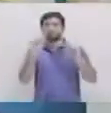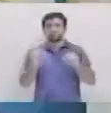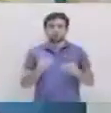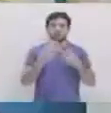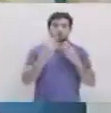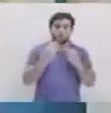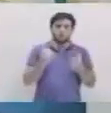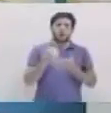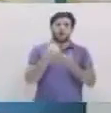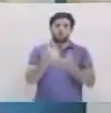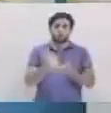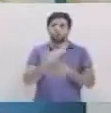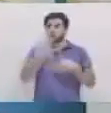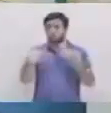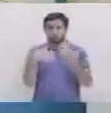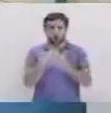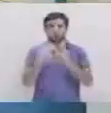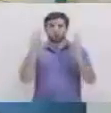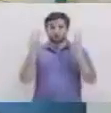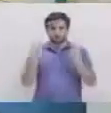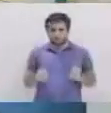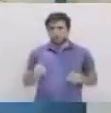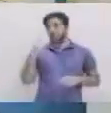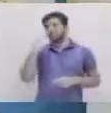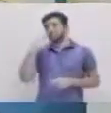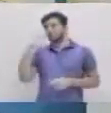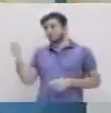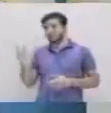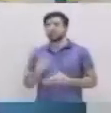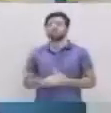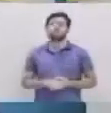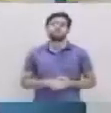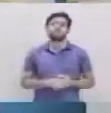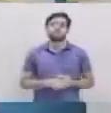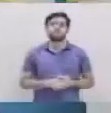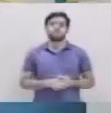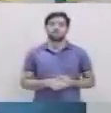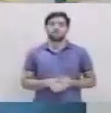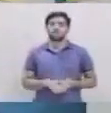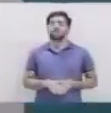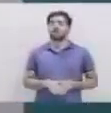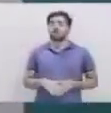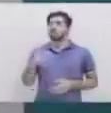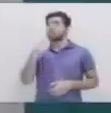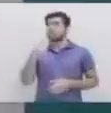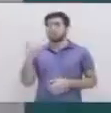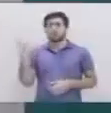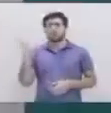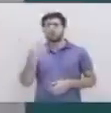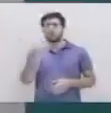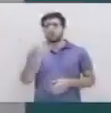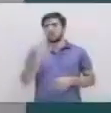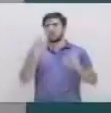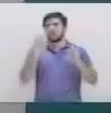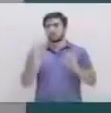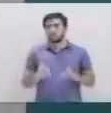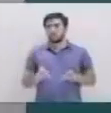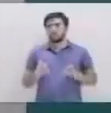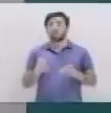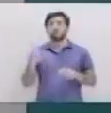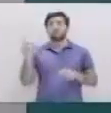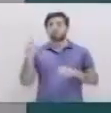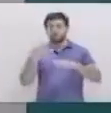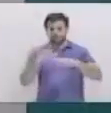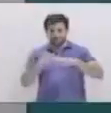y solucionar esta situación. Escuchemos y voy a leer. Una rampa para personas